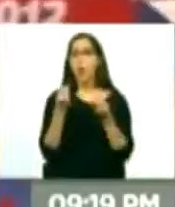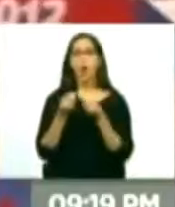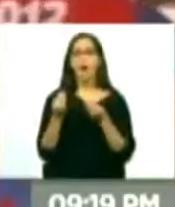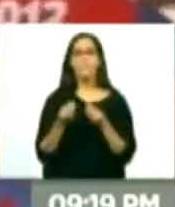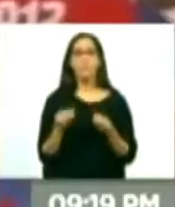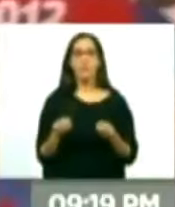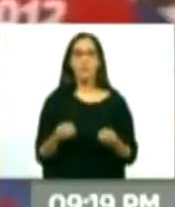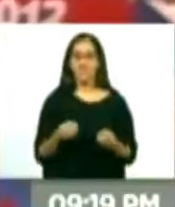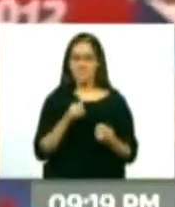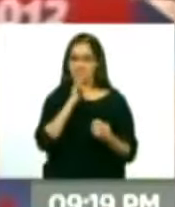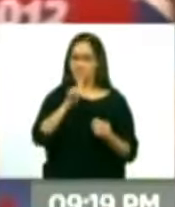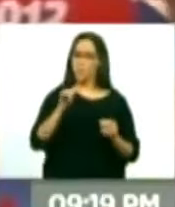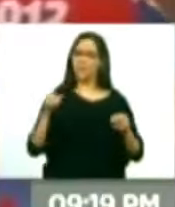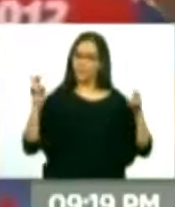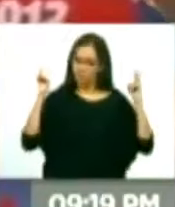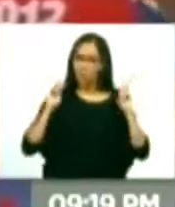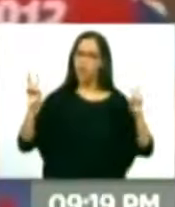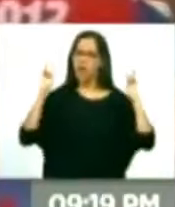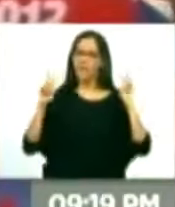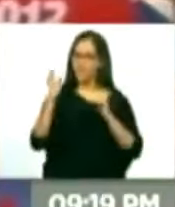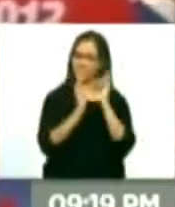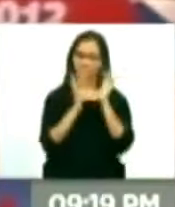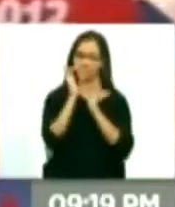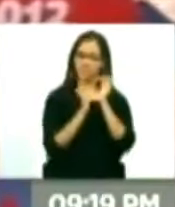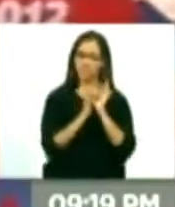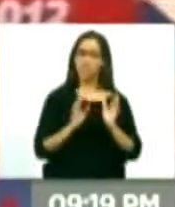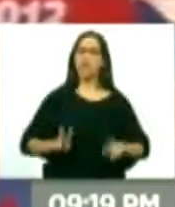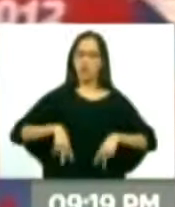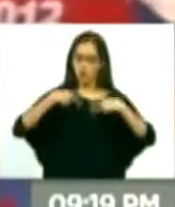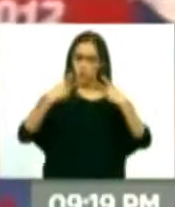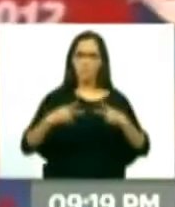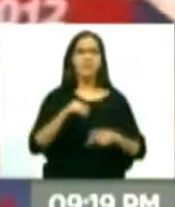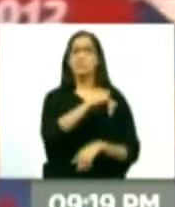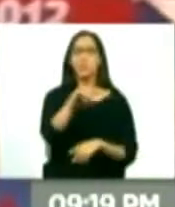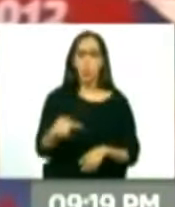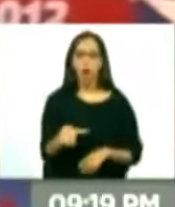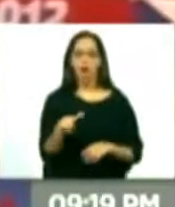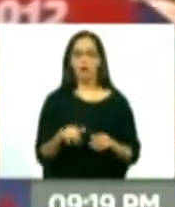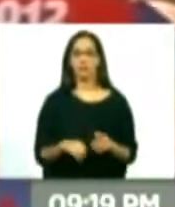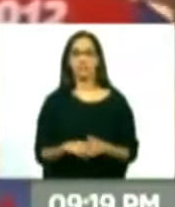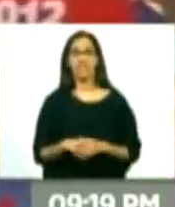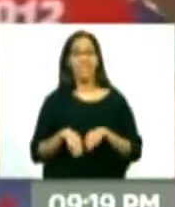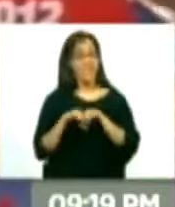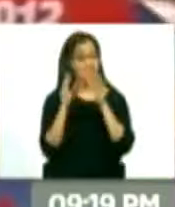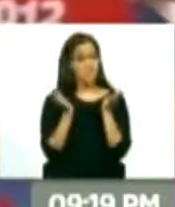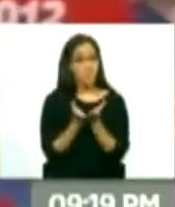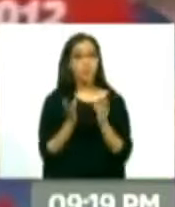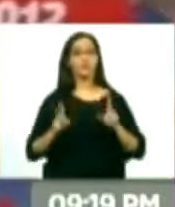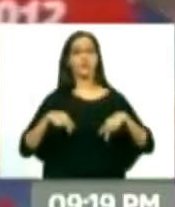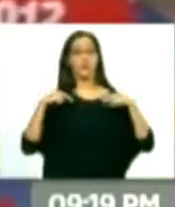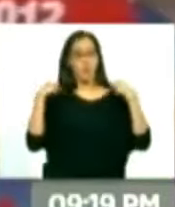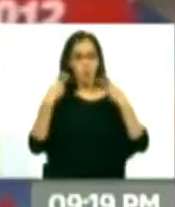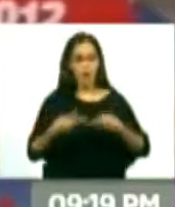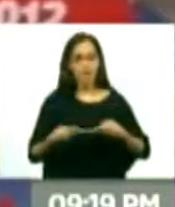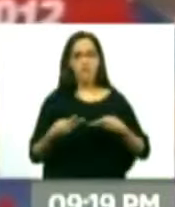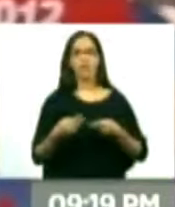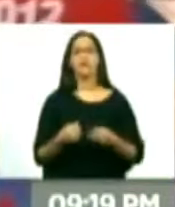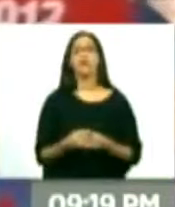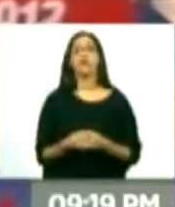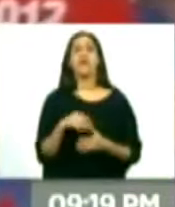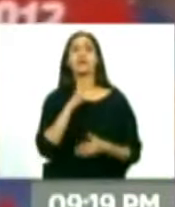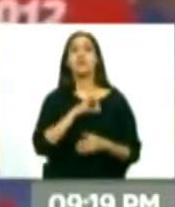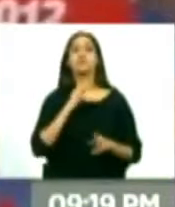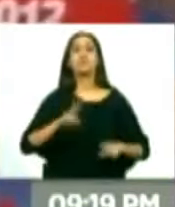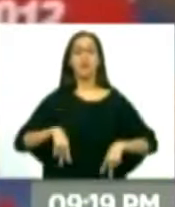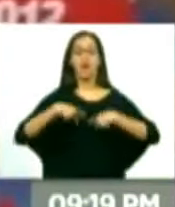de mi Señor, la buena nueva de Cristo. El mundo nuevo, la sociedad